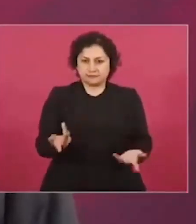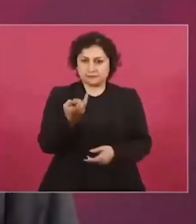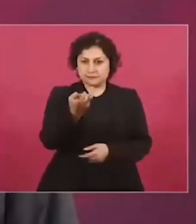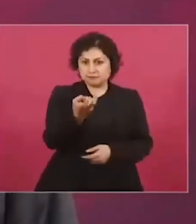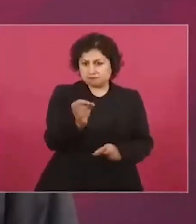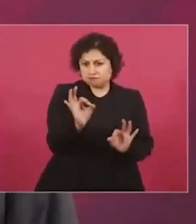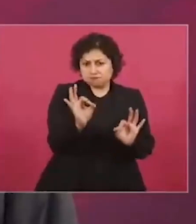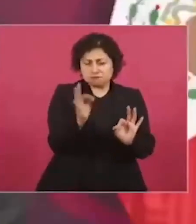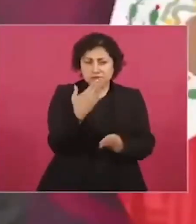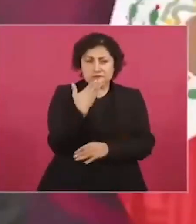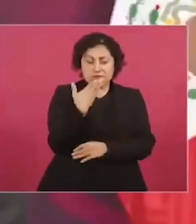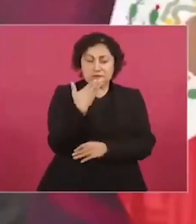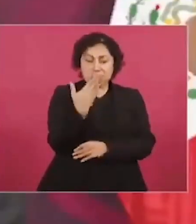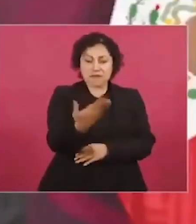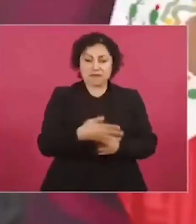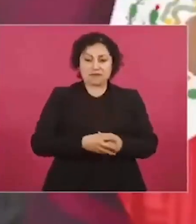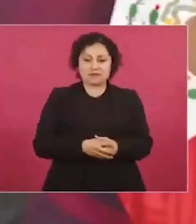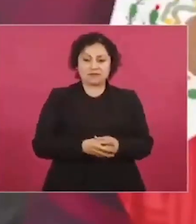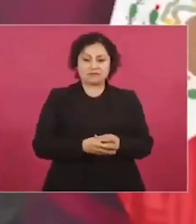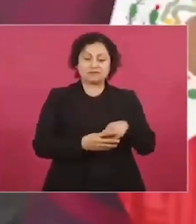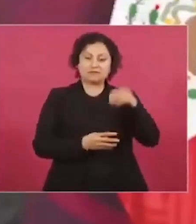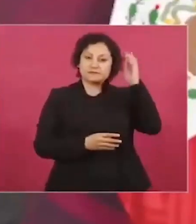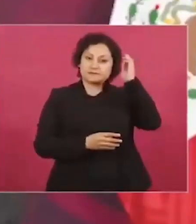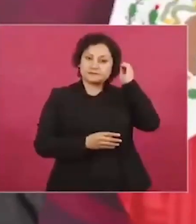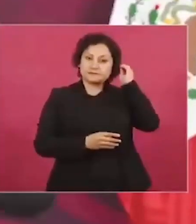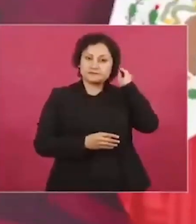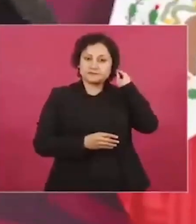del mismo Poder Judicial. Y